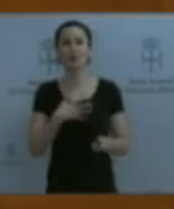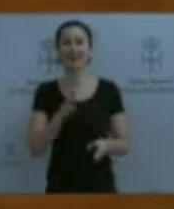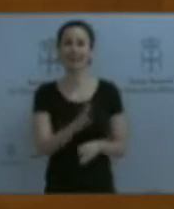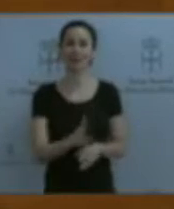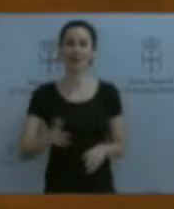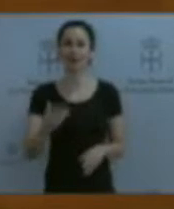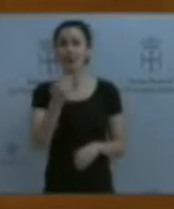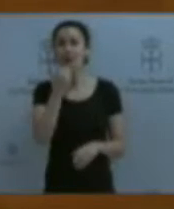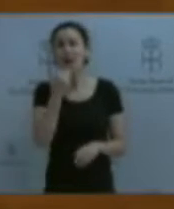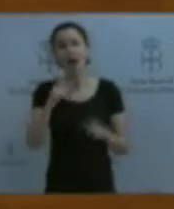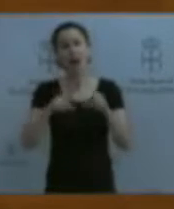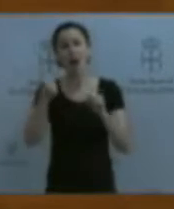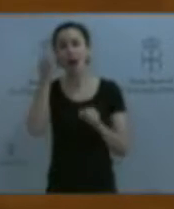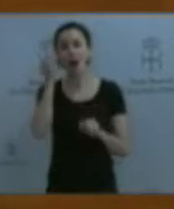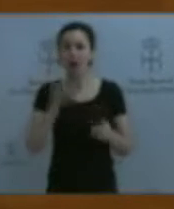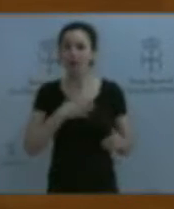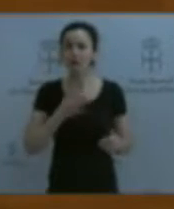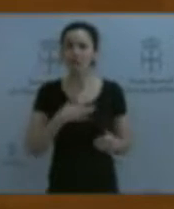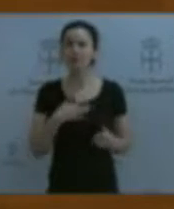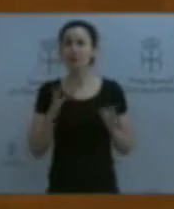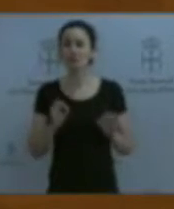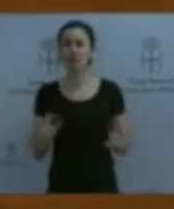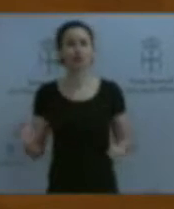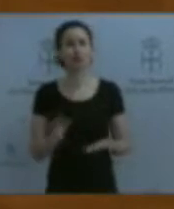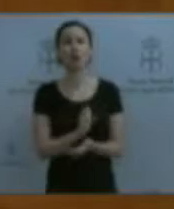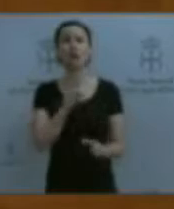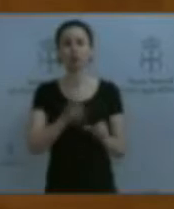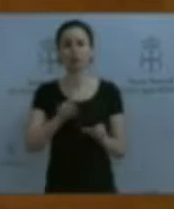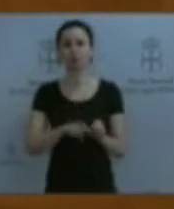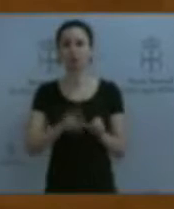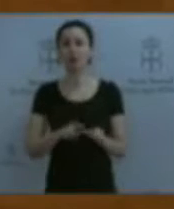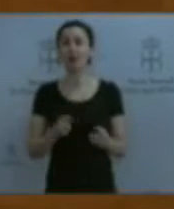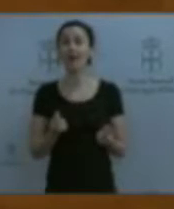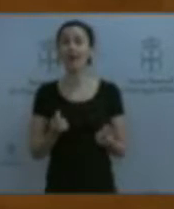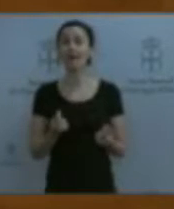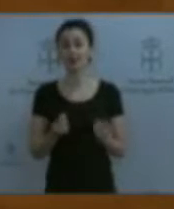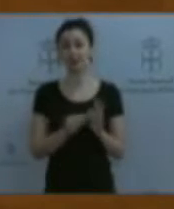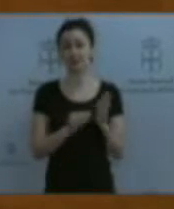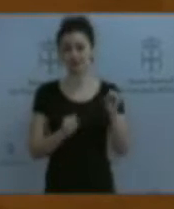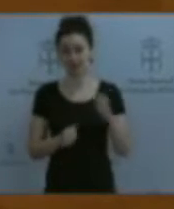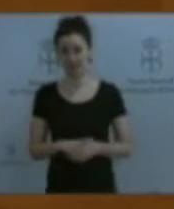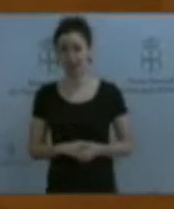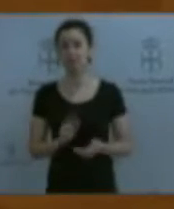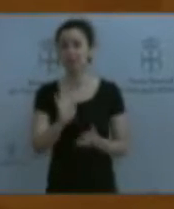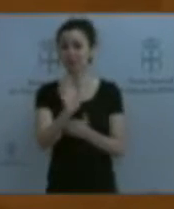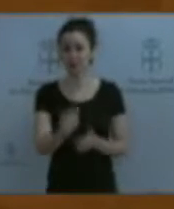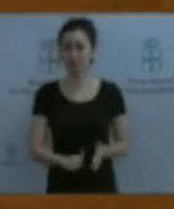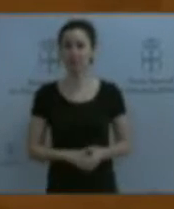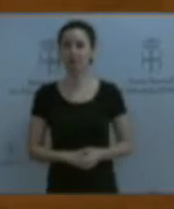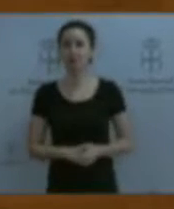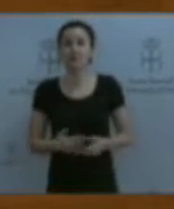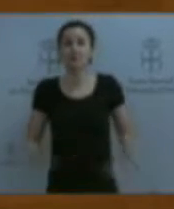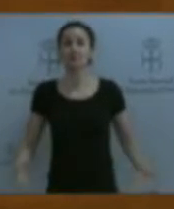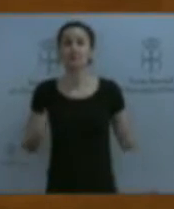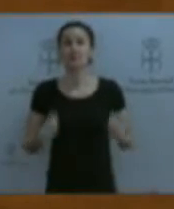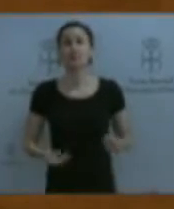la caja de todas y de todos, en la que todos los asturianos y las asturianas estábamos y en la que todos teníamos parte y representación. Estos son sus